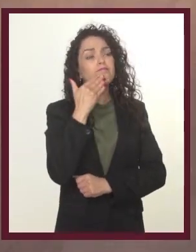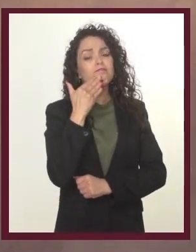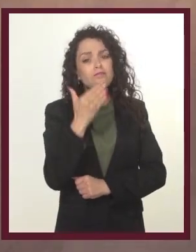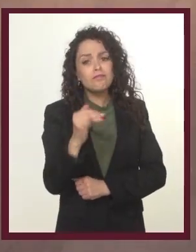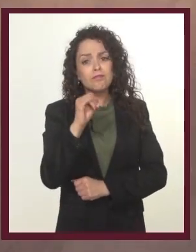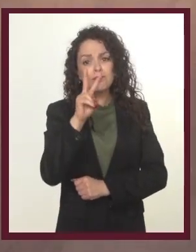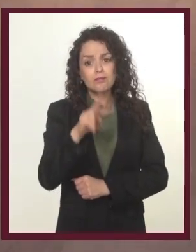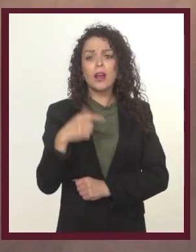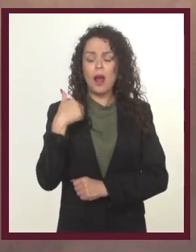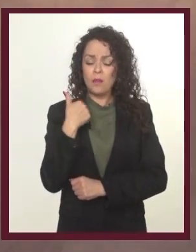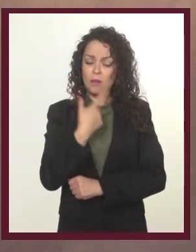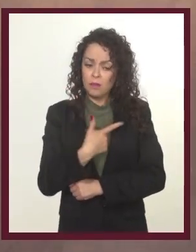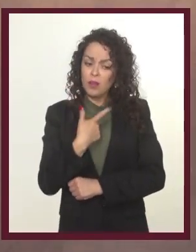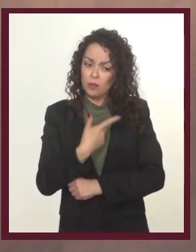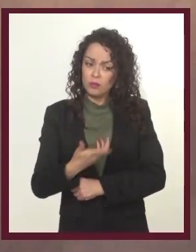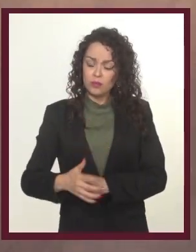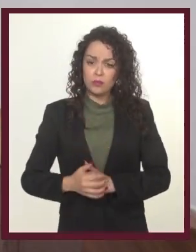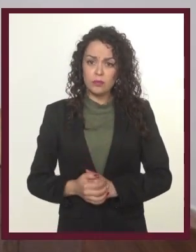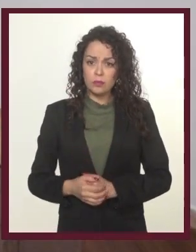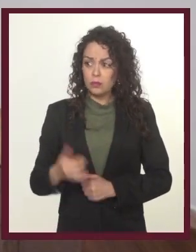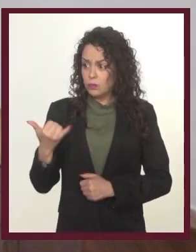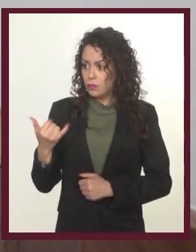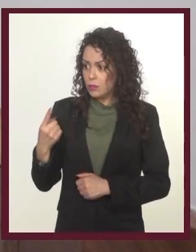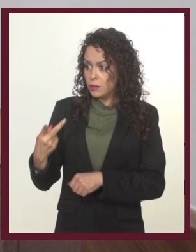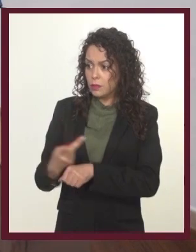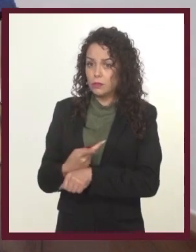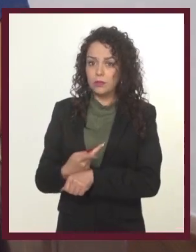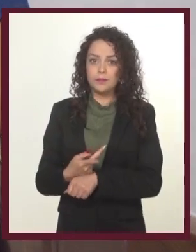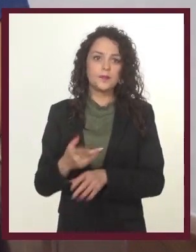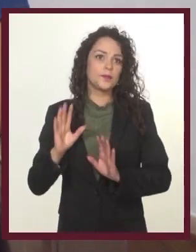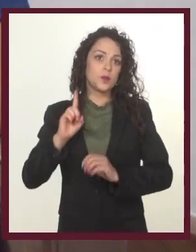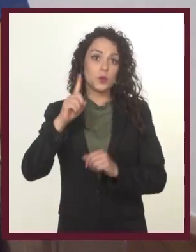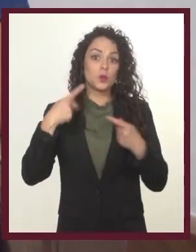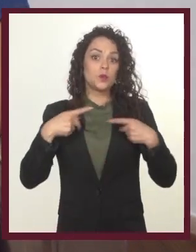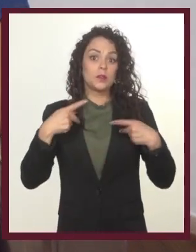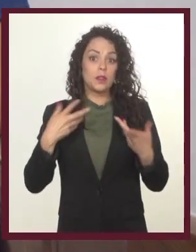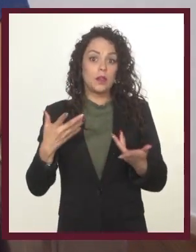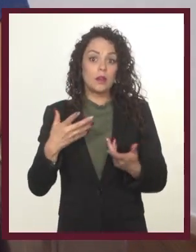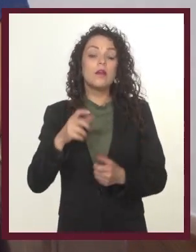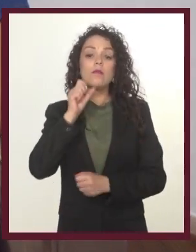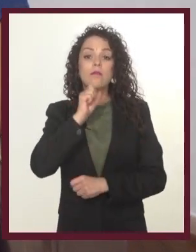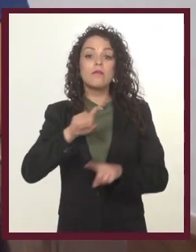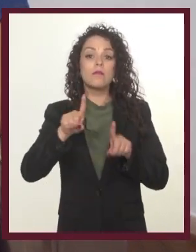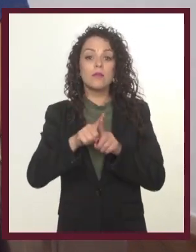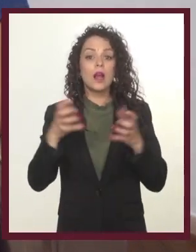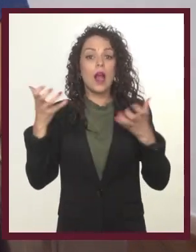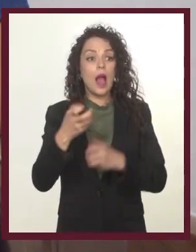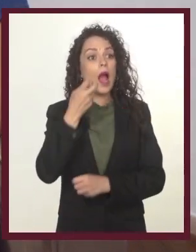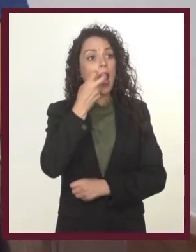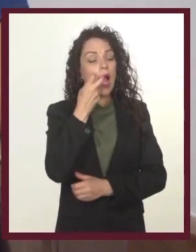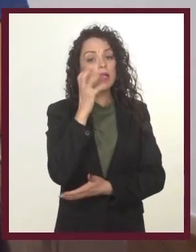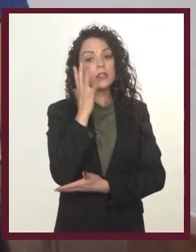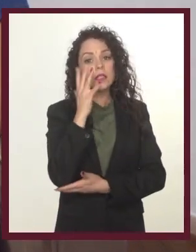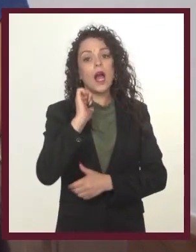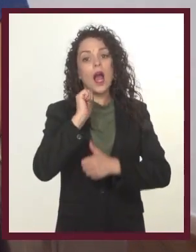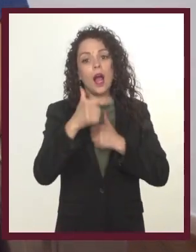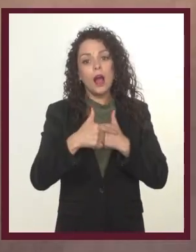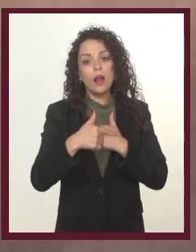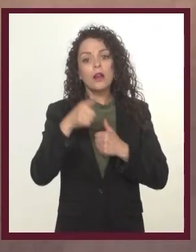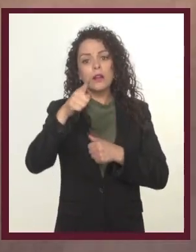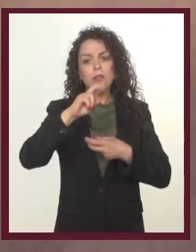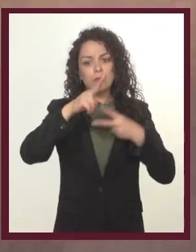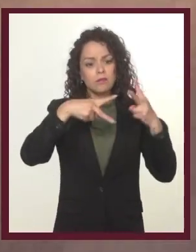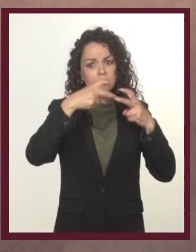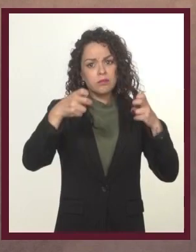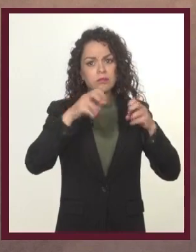muy bien. A mí me gustaba. ¿Y? Pues a alguien se le ocurrió que también podía hacer algo con ese árbol y